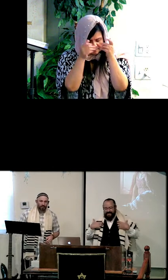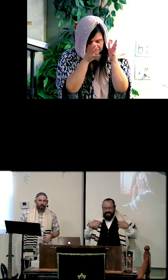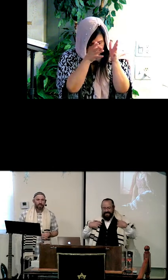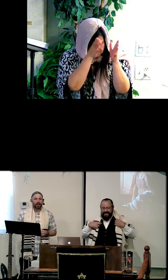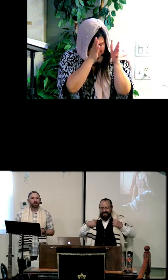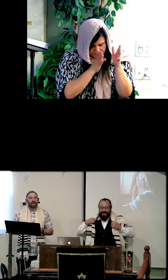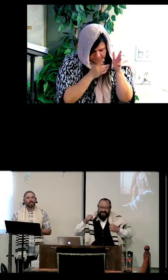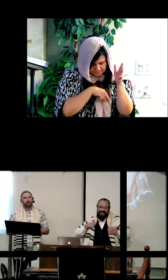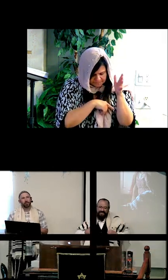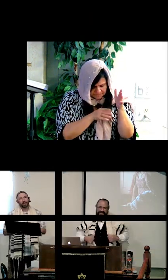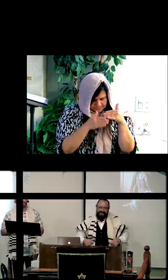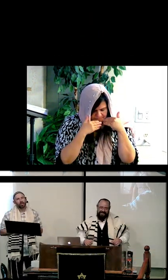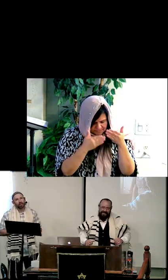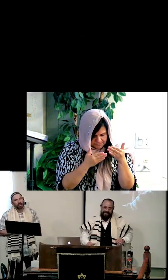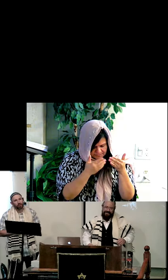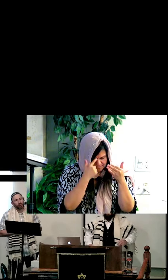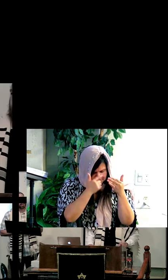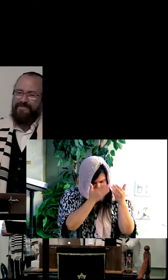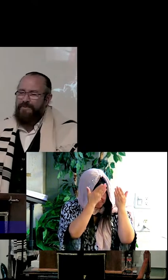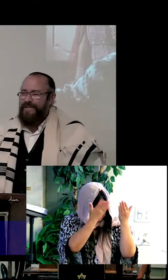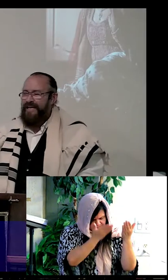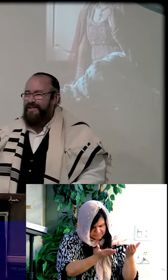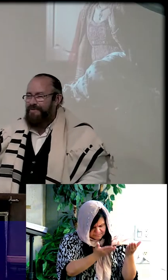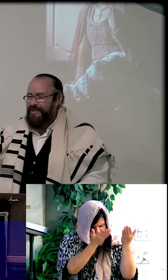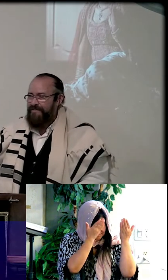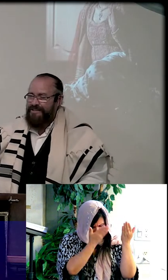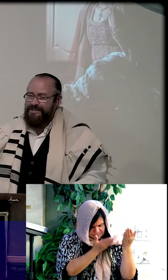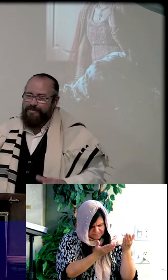Señor, te damos gracias por quien tú eres.